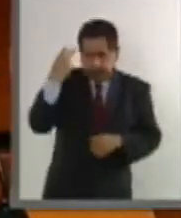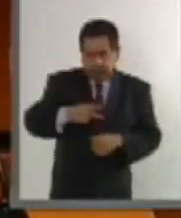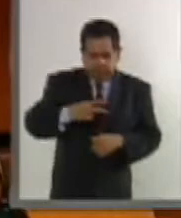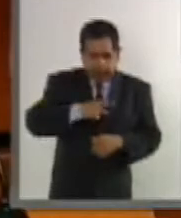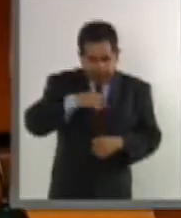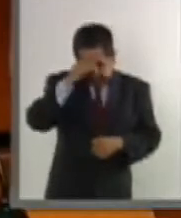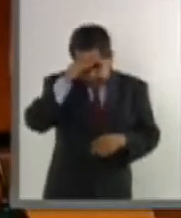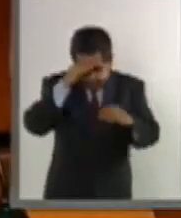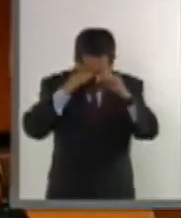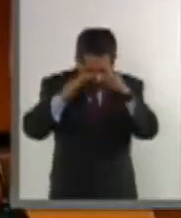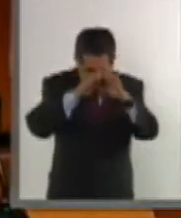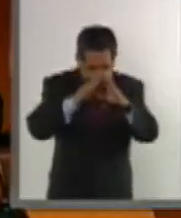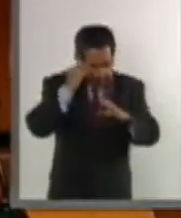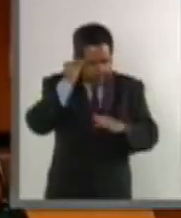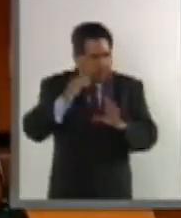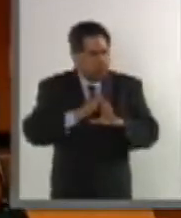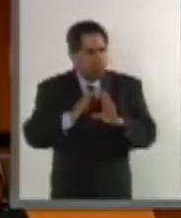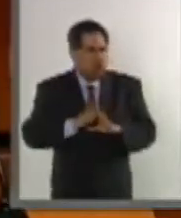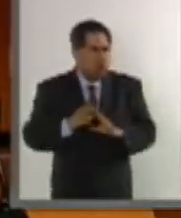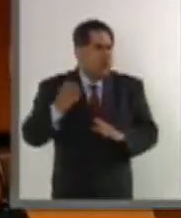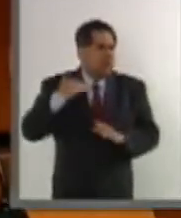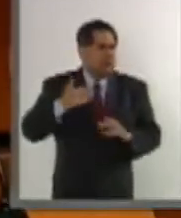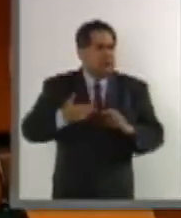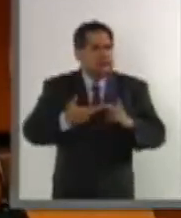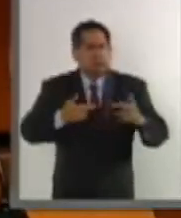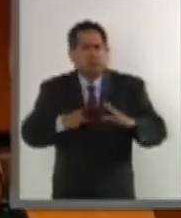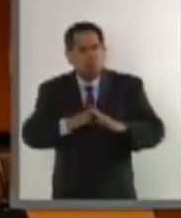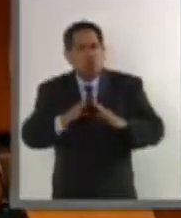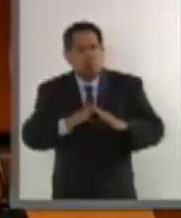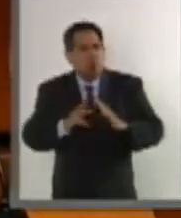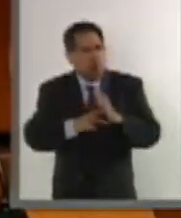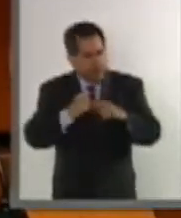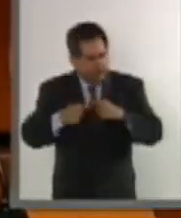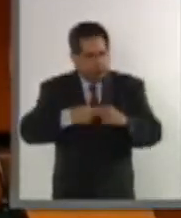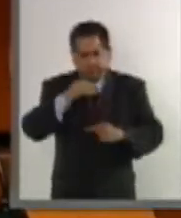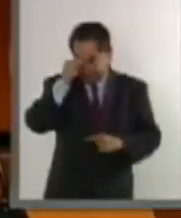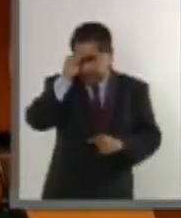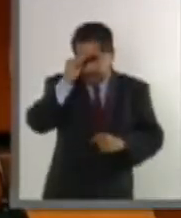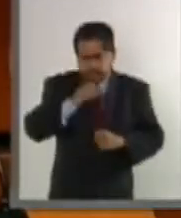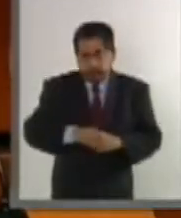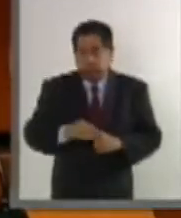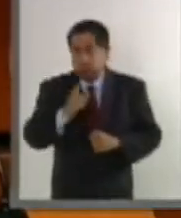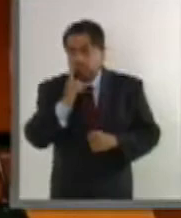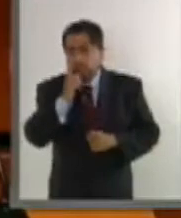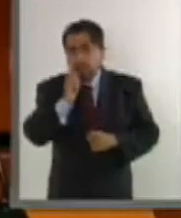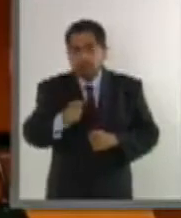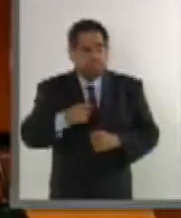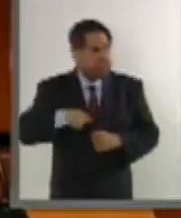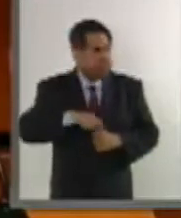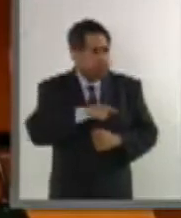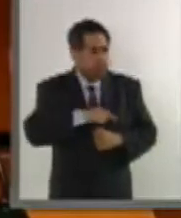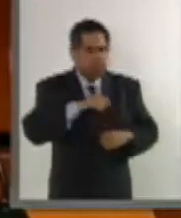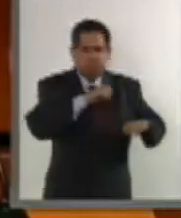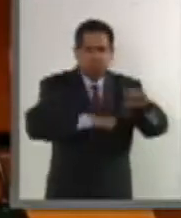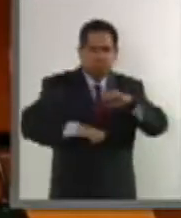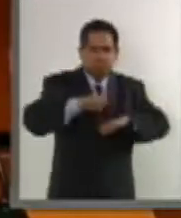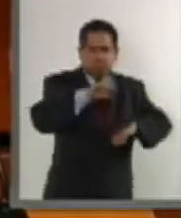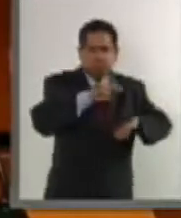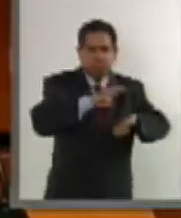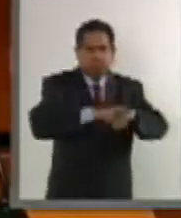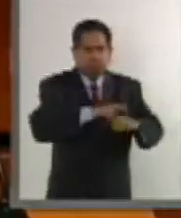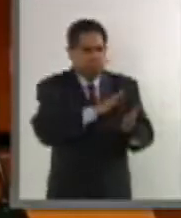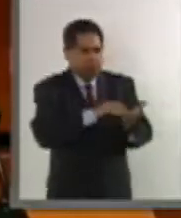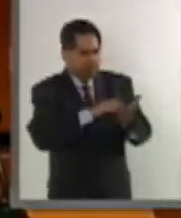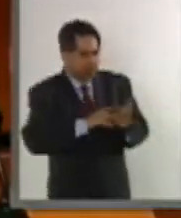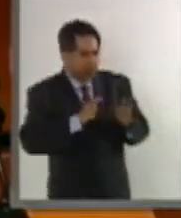replantee muchos de los supuestos en la relación bilateral. Uno de ellos, sin duda, es el trabajo de nuestros cónsules generales en los